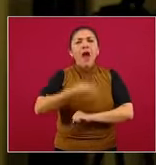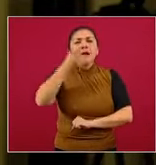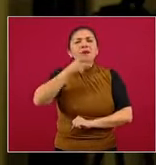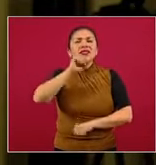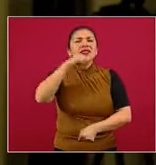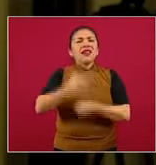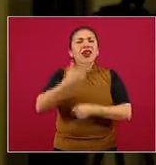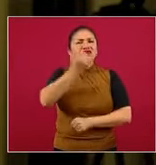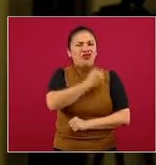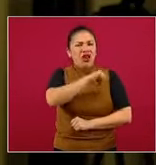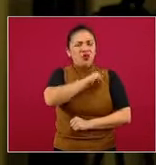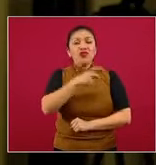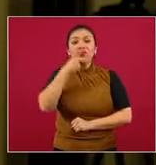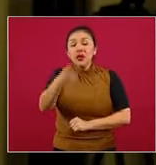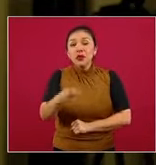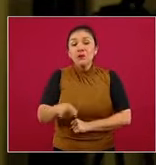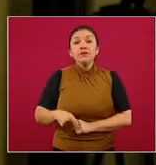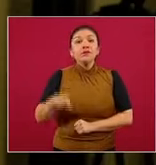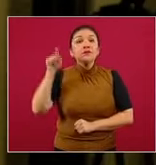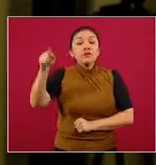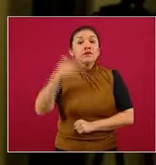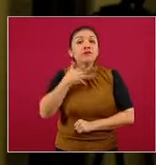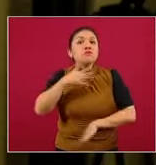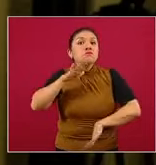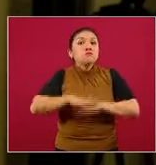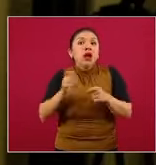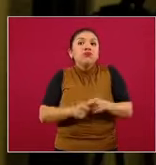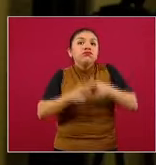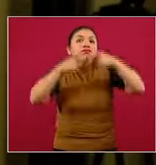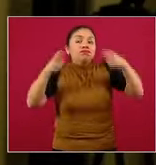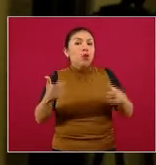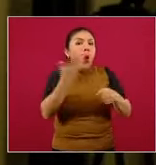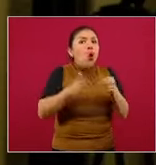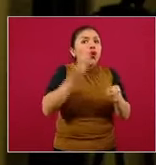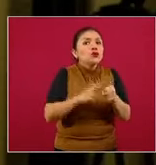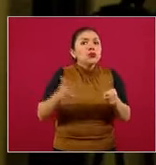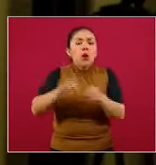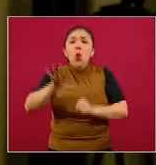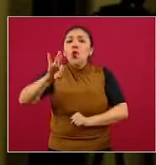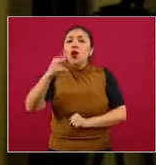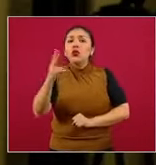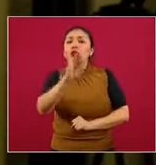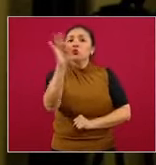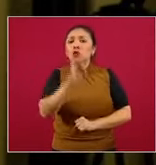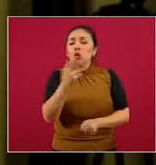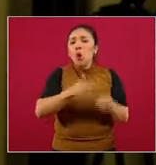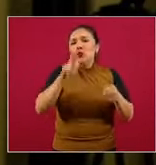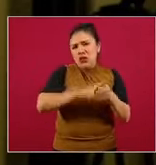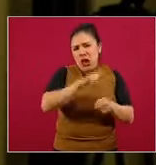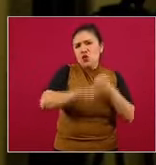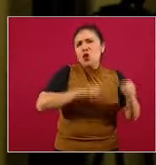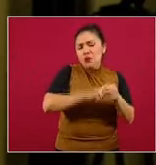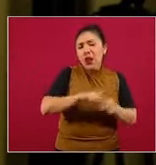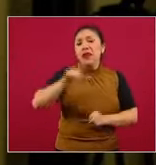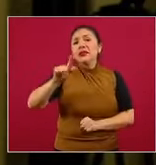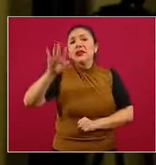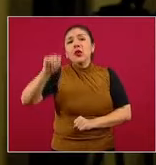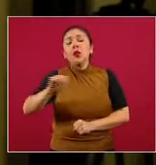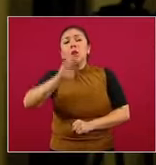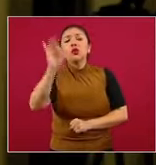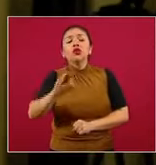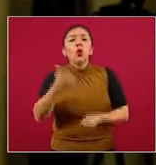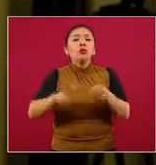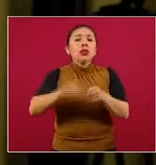secretario de Salud que tenemos un aumento en las hospitalizaciones, 42% en hospitales públicos, 79% en